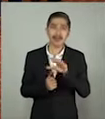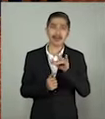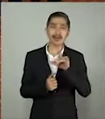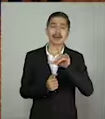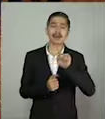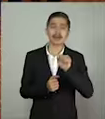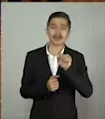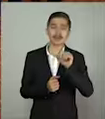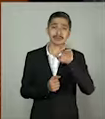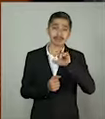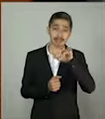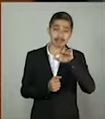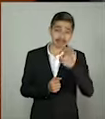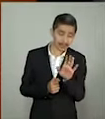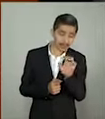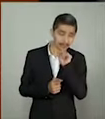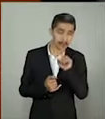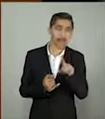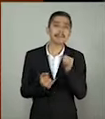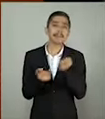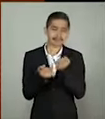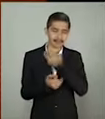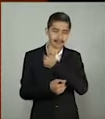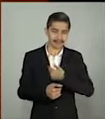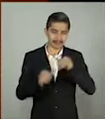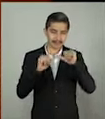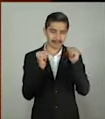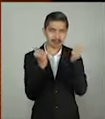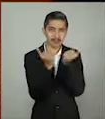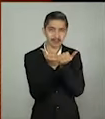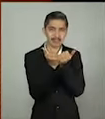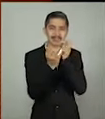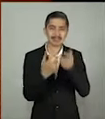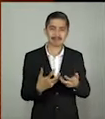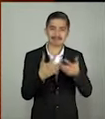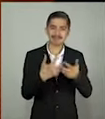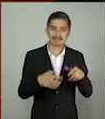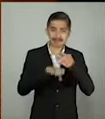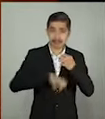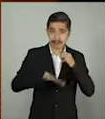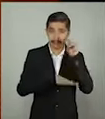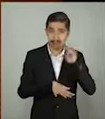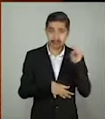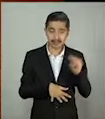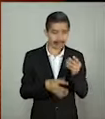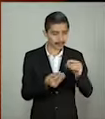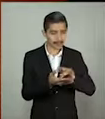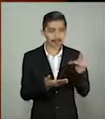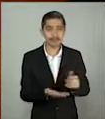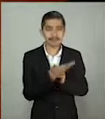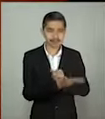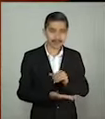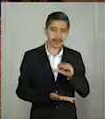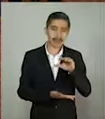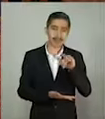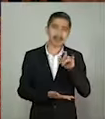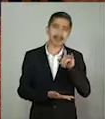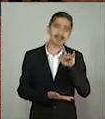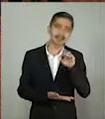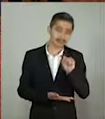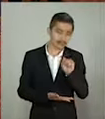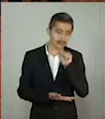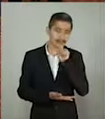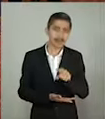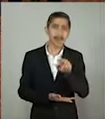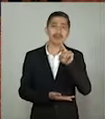Raimundo. Carlos Enríquez Barajas, presidente de la Asociación de Industriales del Estado de Michoacán. Muchas